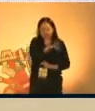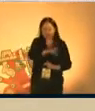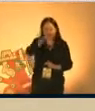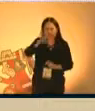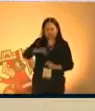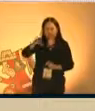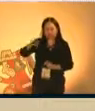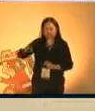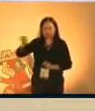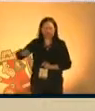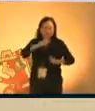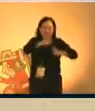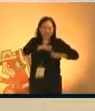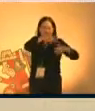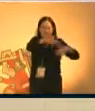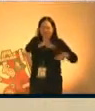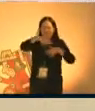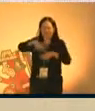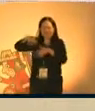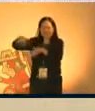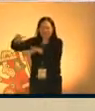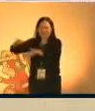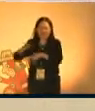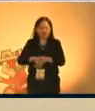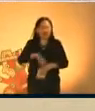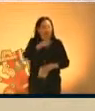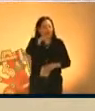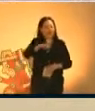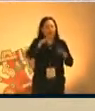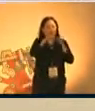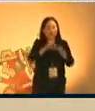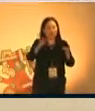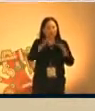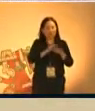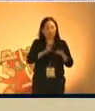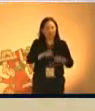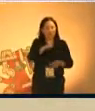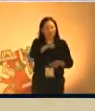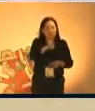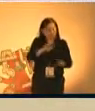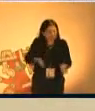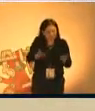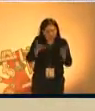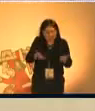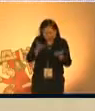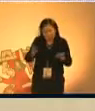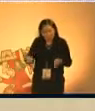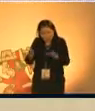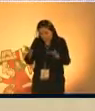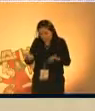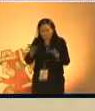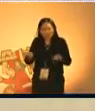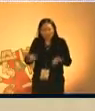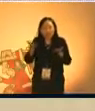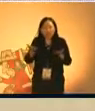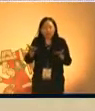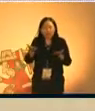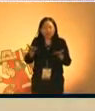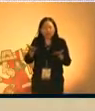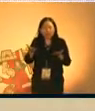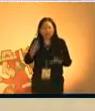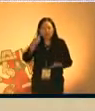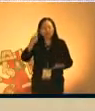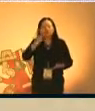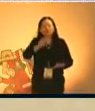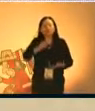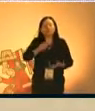diciendo la frase o lo hiceron que trata de subir la moral a todos y siempre señalando a la cumbre